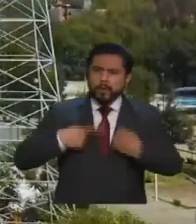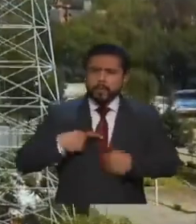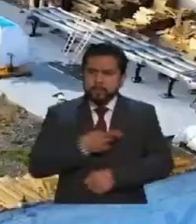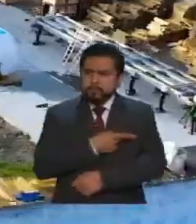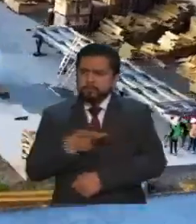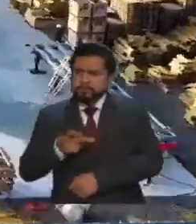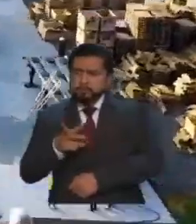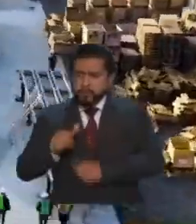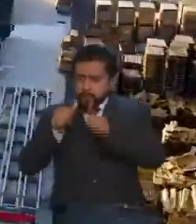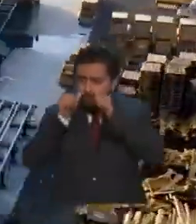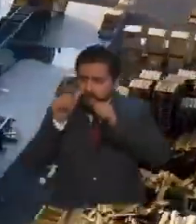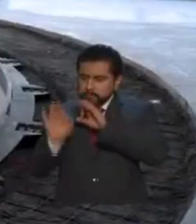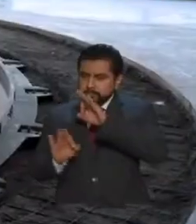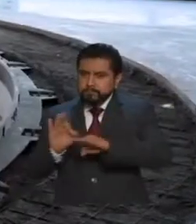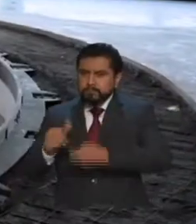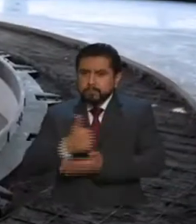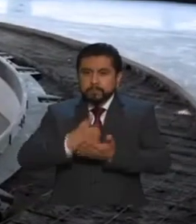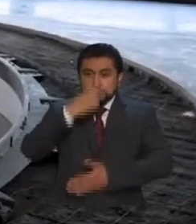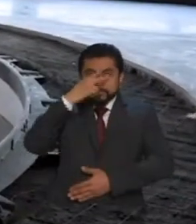México.